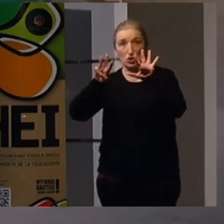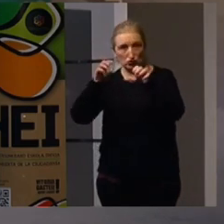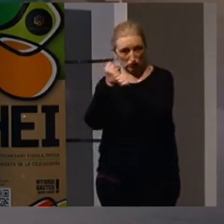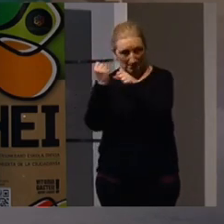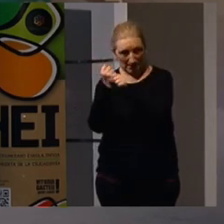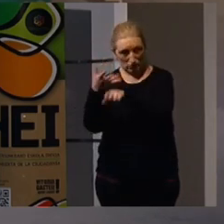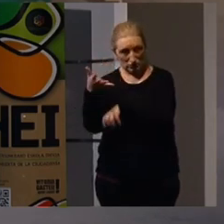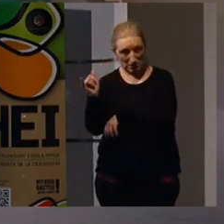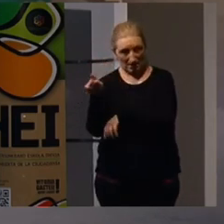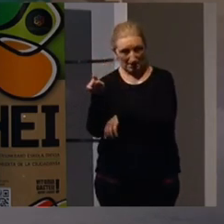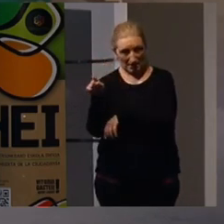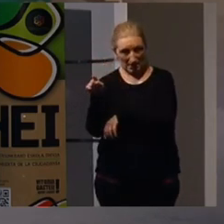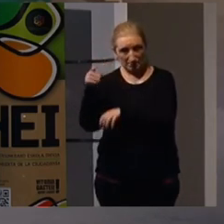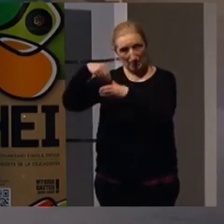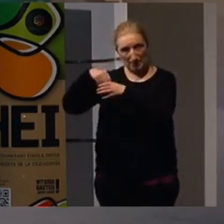trabajadores.